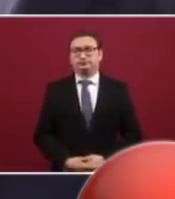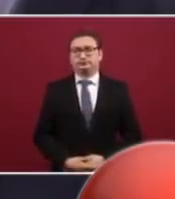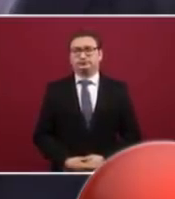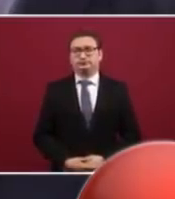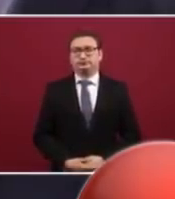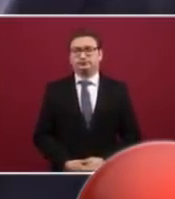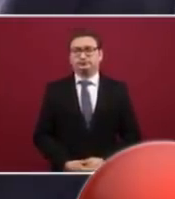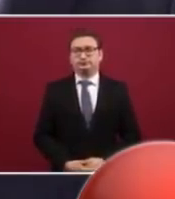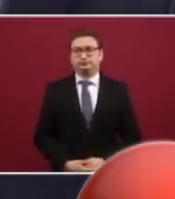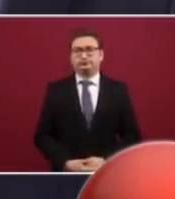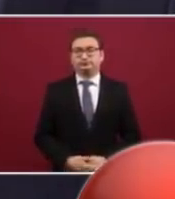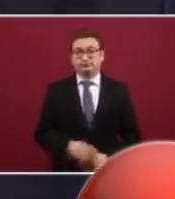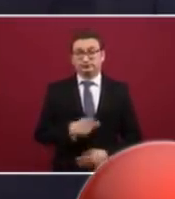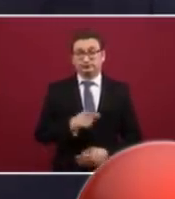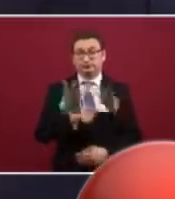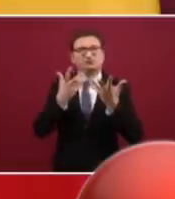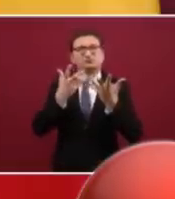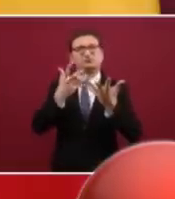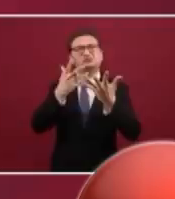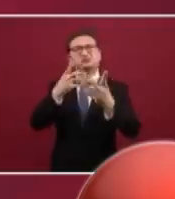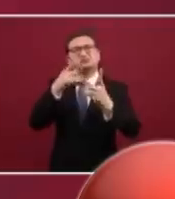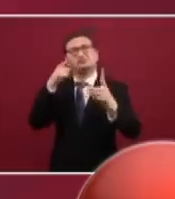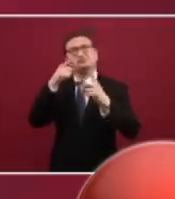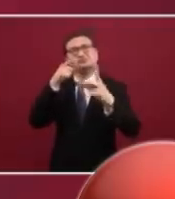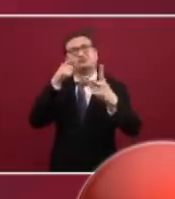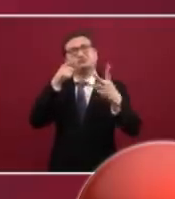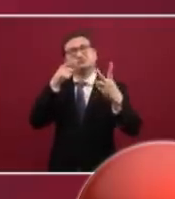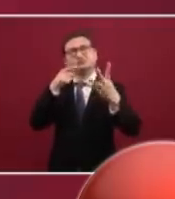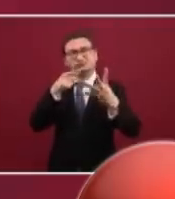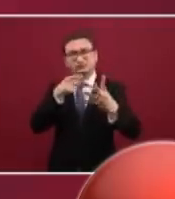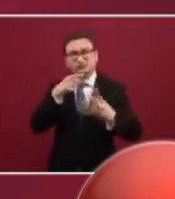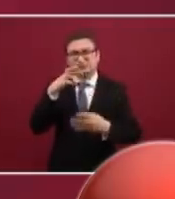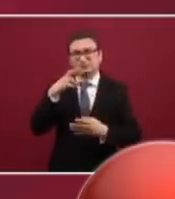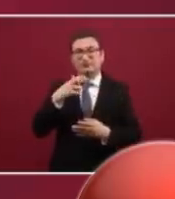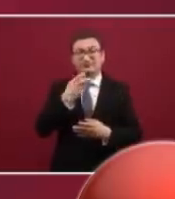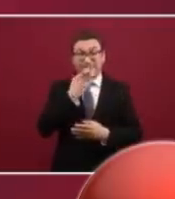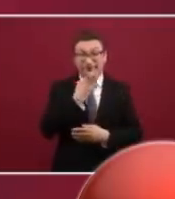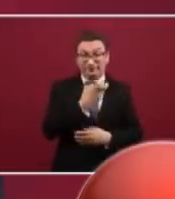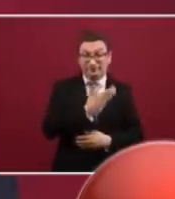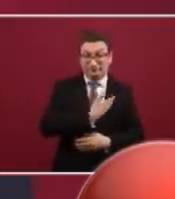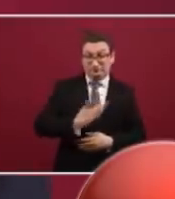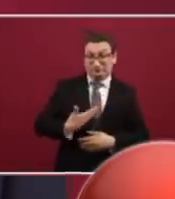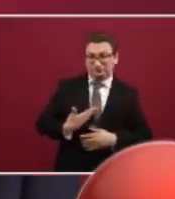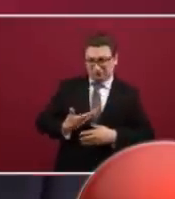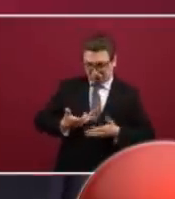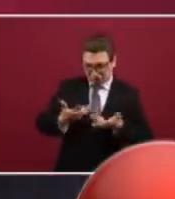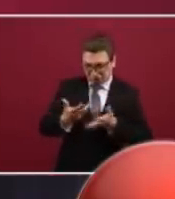consuma, lleva a la práctica, levantado el pueblo de México en armas